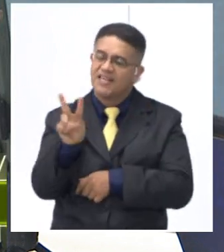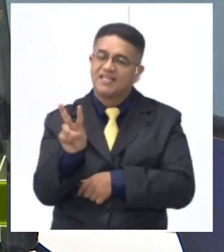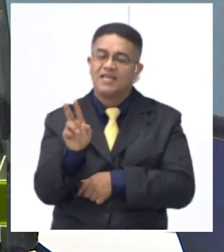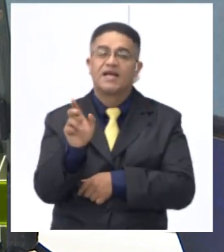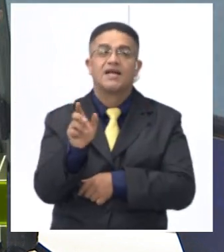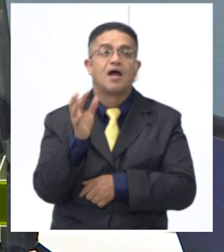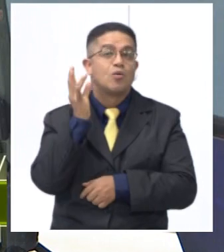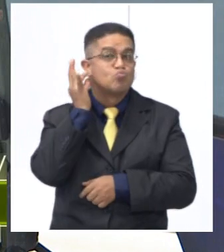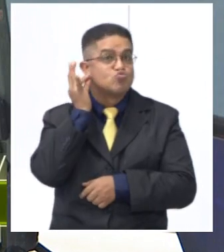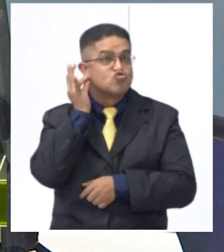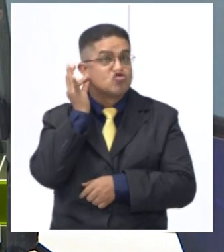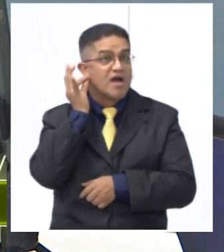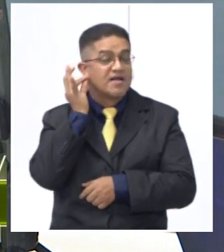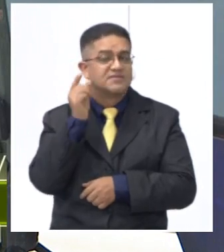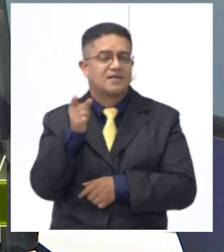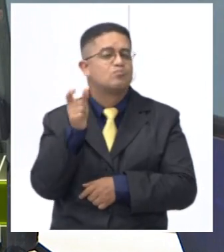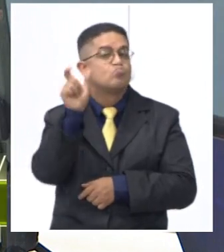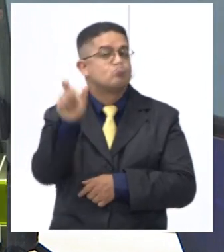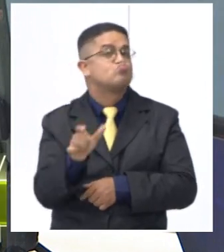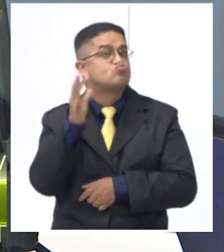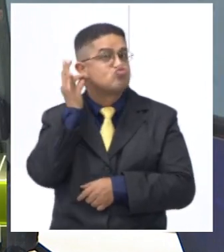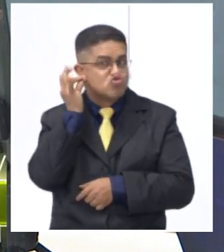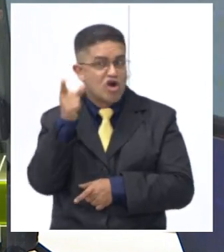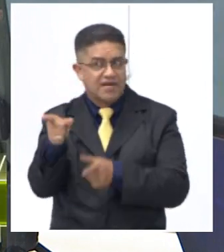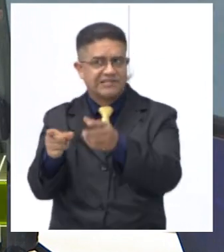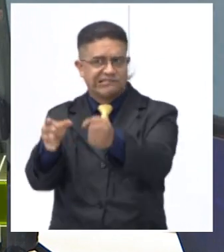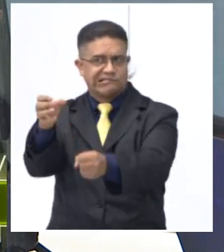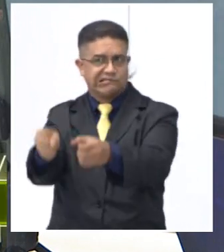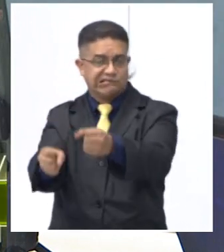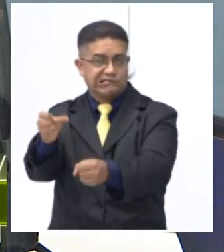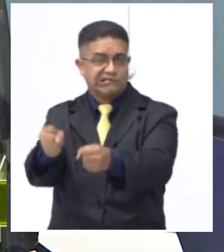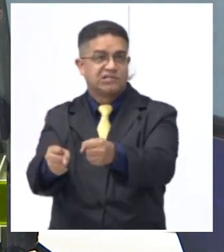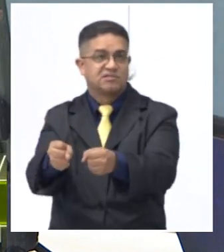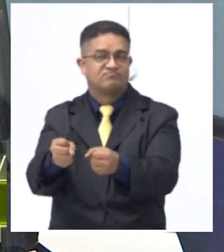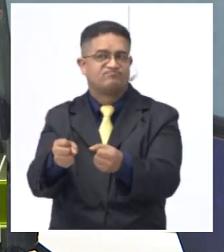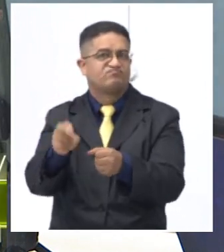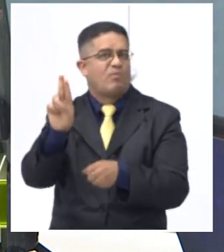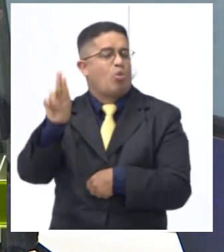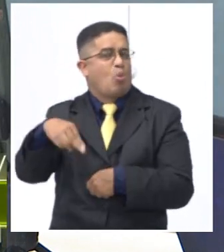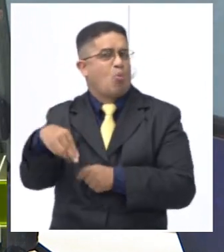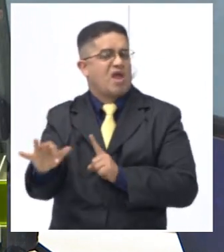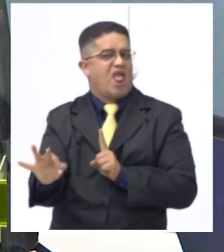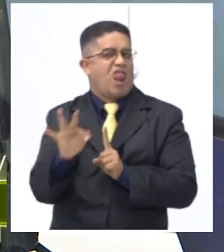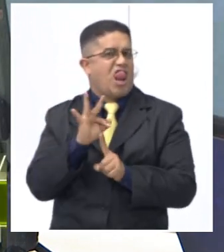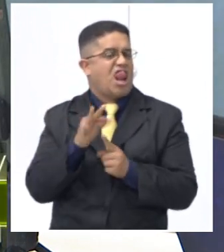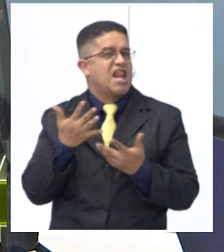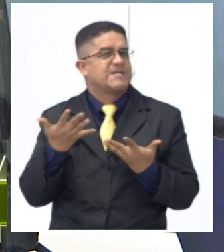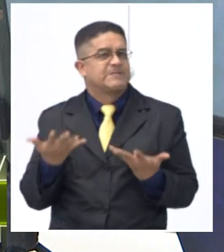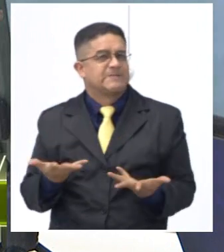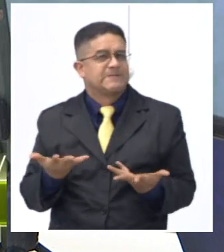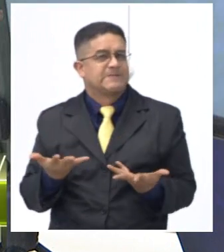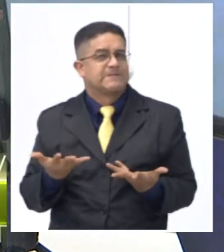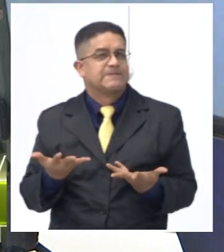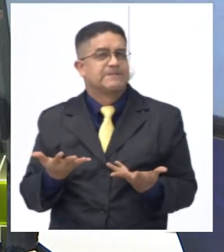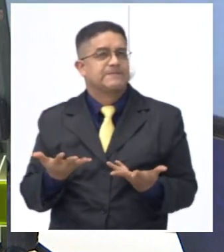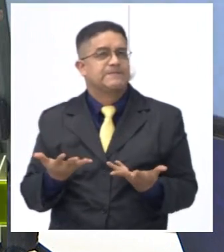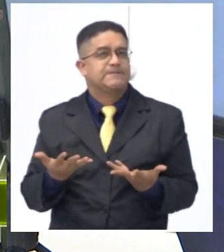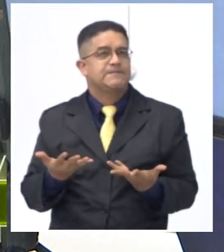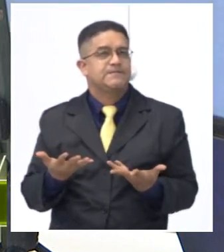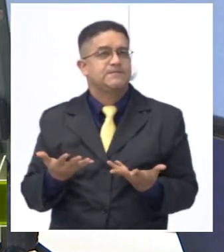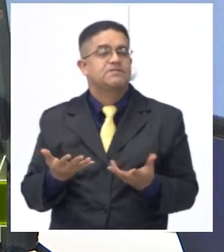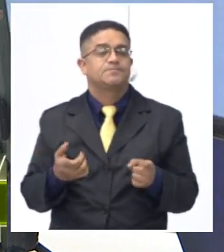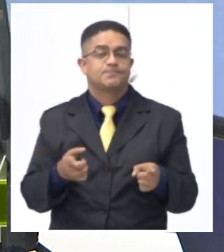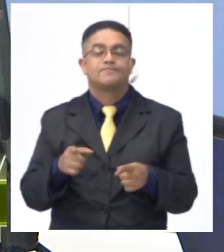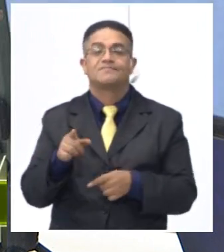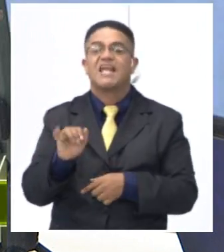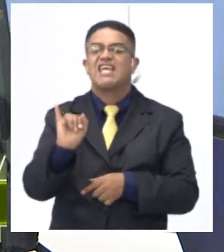muchachas que manipulaban, las señoras que manipulaban estas vacas, no les daba viruela. Entonces, la diferencia entre inocular y vacunar es que la inoculación